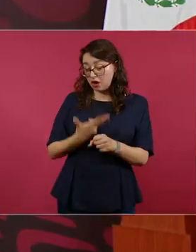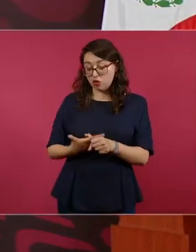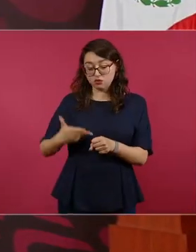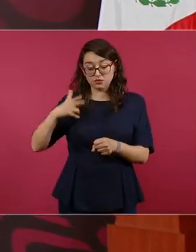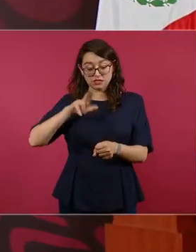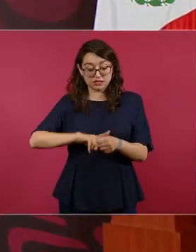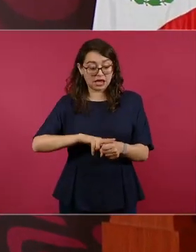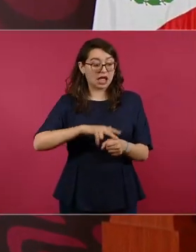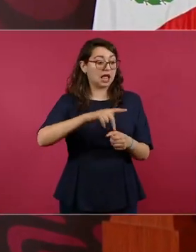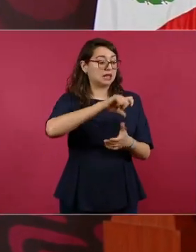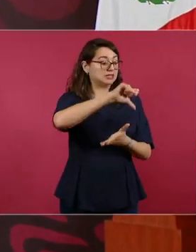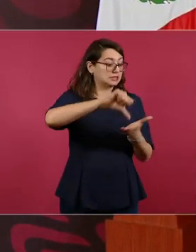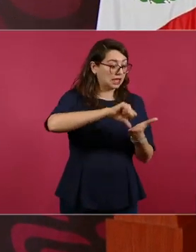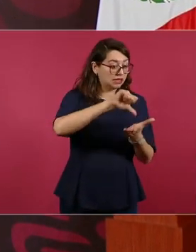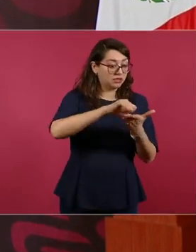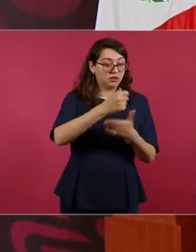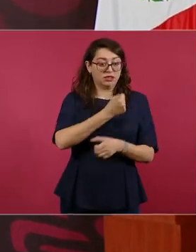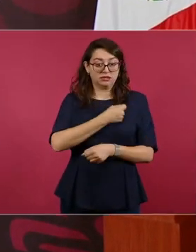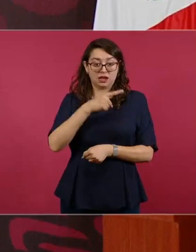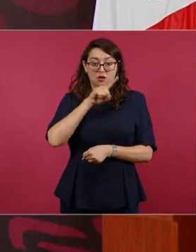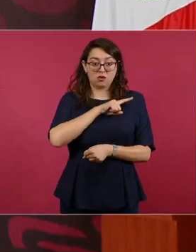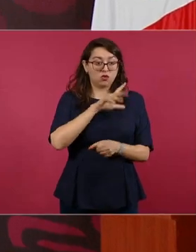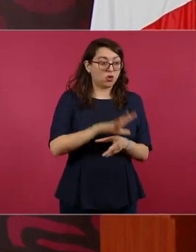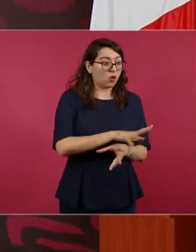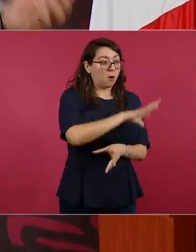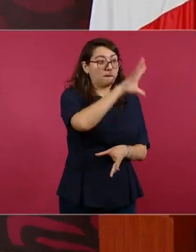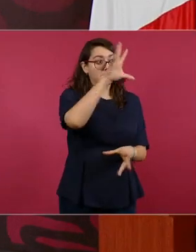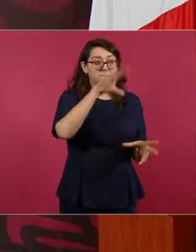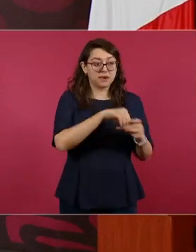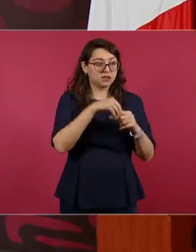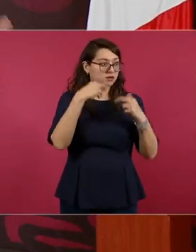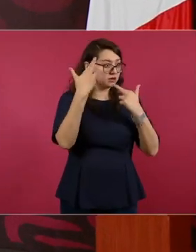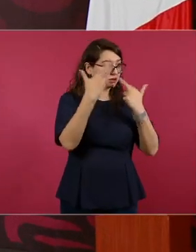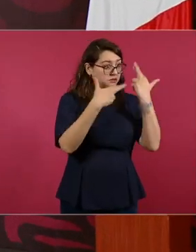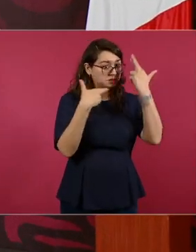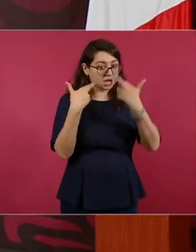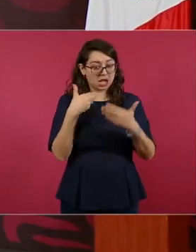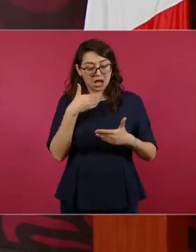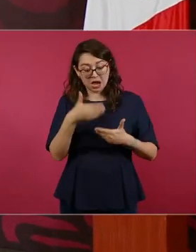hospital por hospital para ver cómo vamos